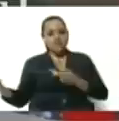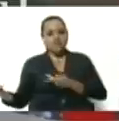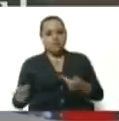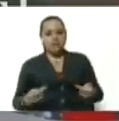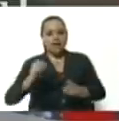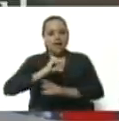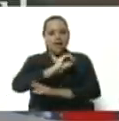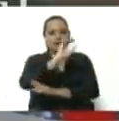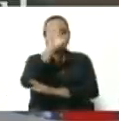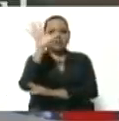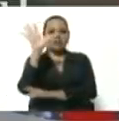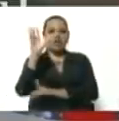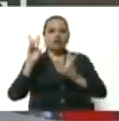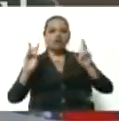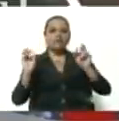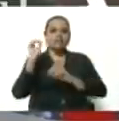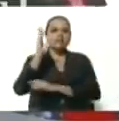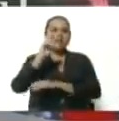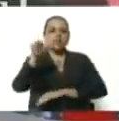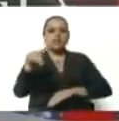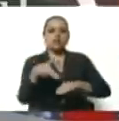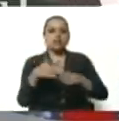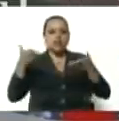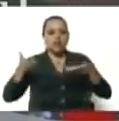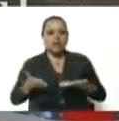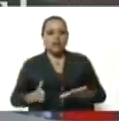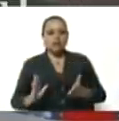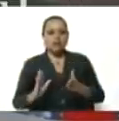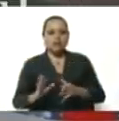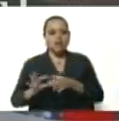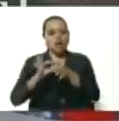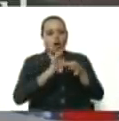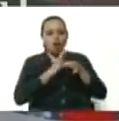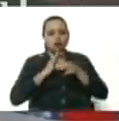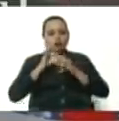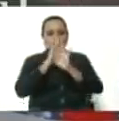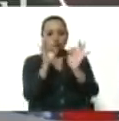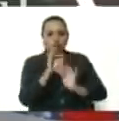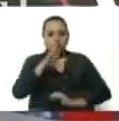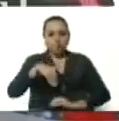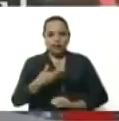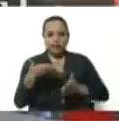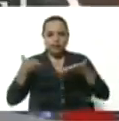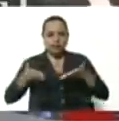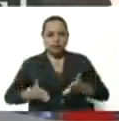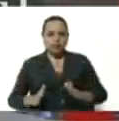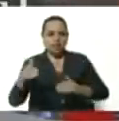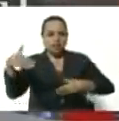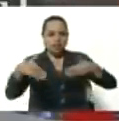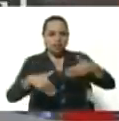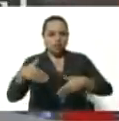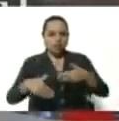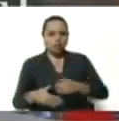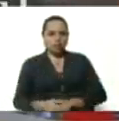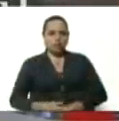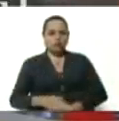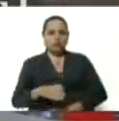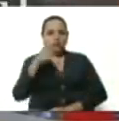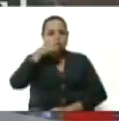amanecer de una nueva Asamblea Nacional que nacerá de la única forma que puede nacer, del voto